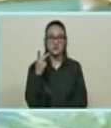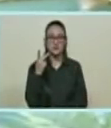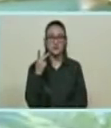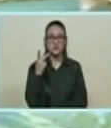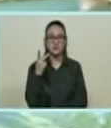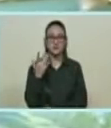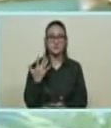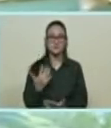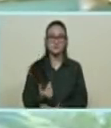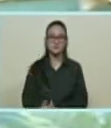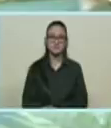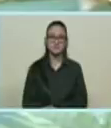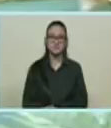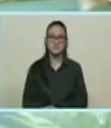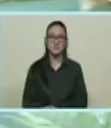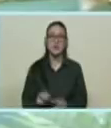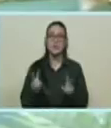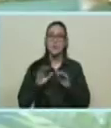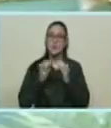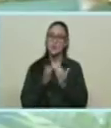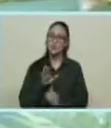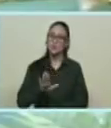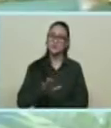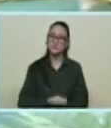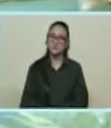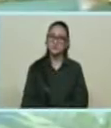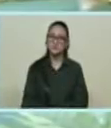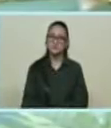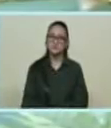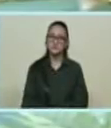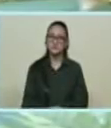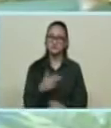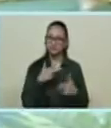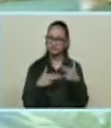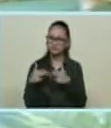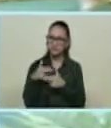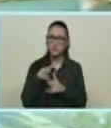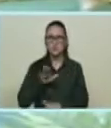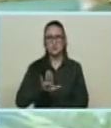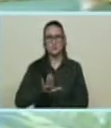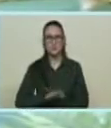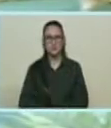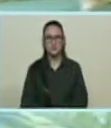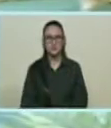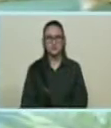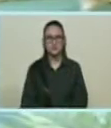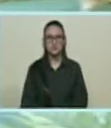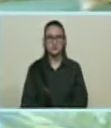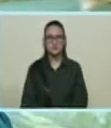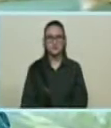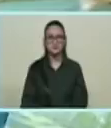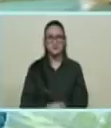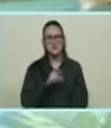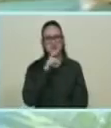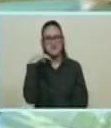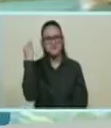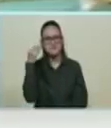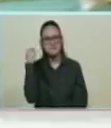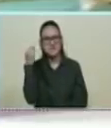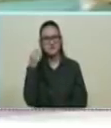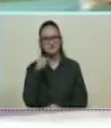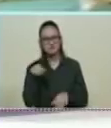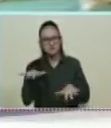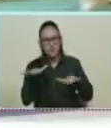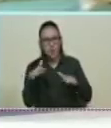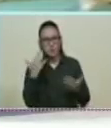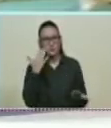multicéntrica y pluripolar del nuevo mundo, que se va construyendo, se va haciendo. ¿Quién iba a pensar una ciudad tan